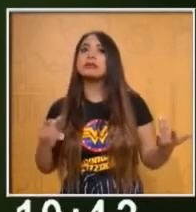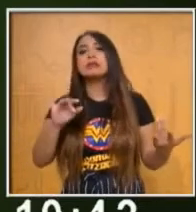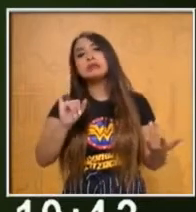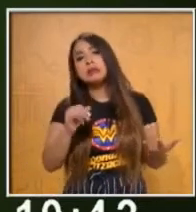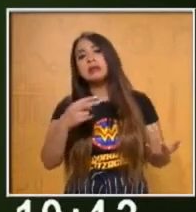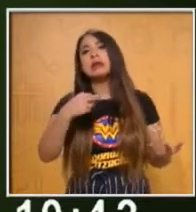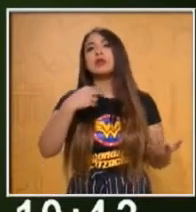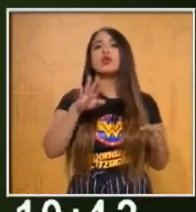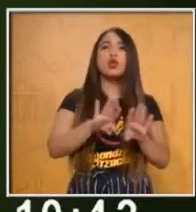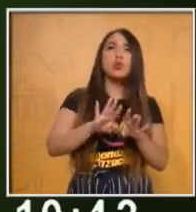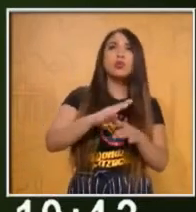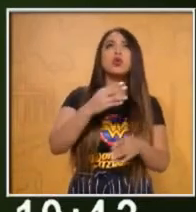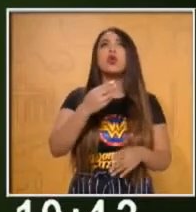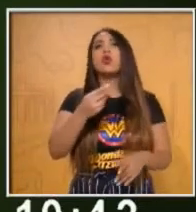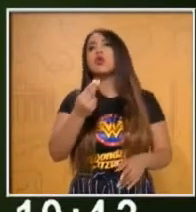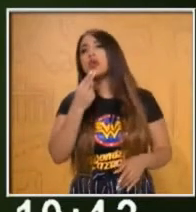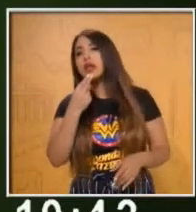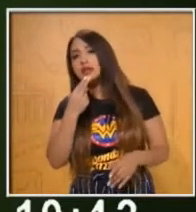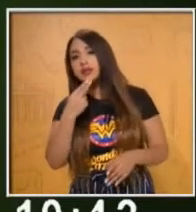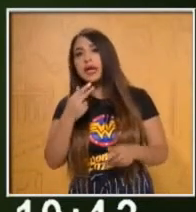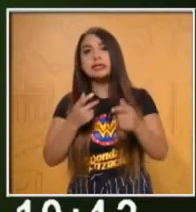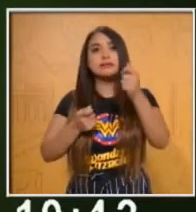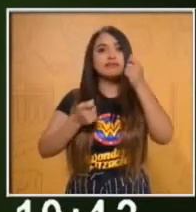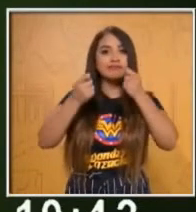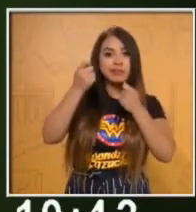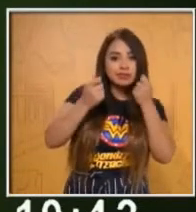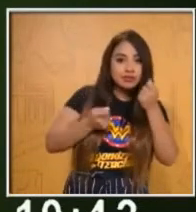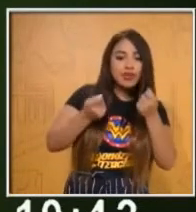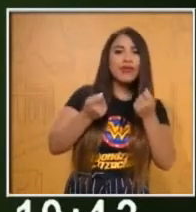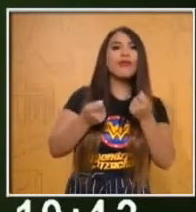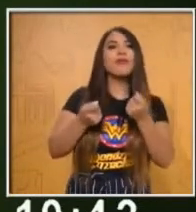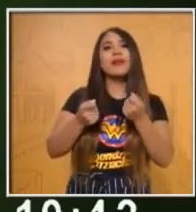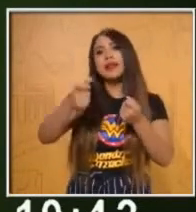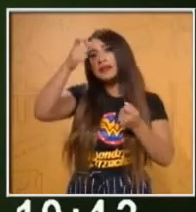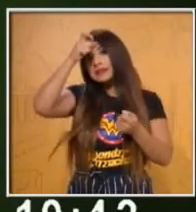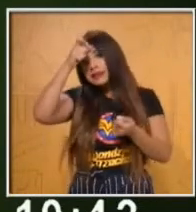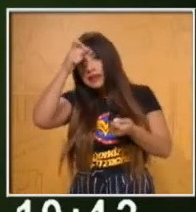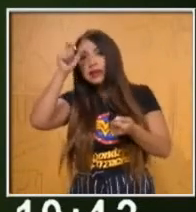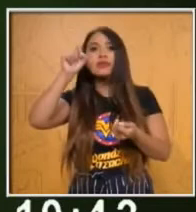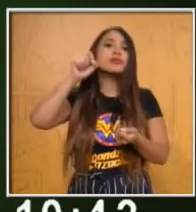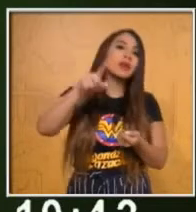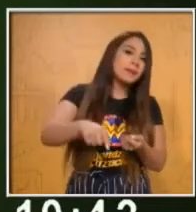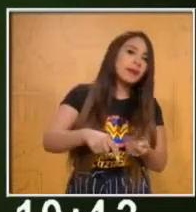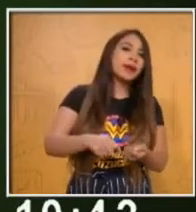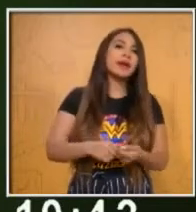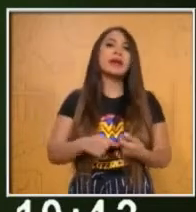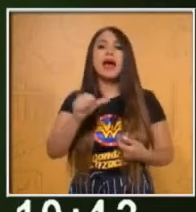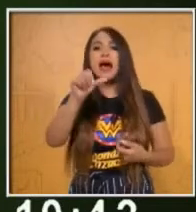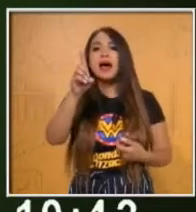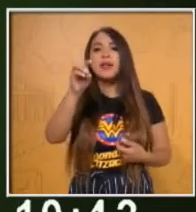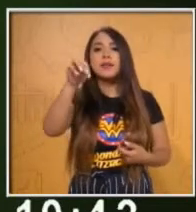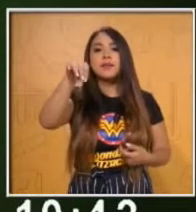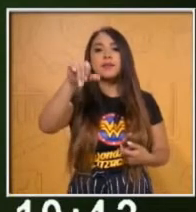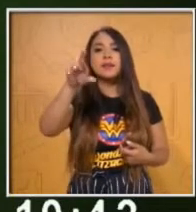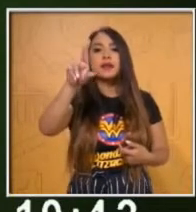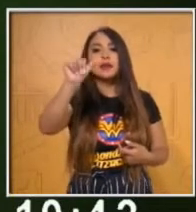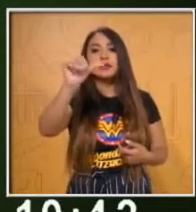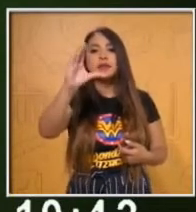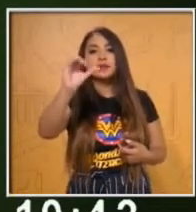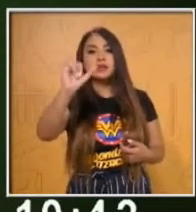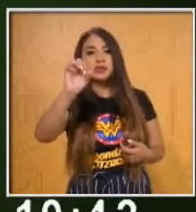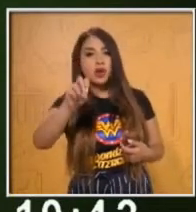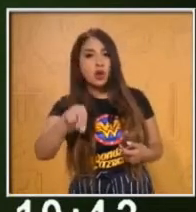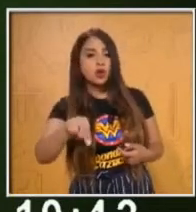la voz, los signos, que son muy importantes, los signos de interrogación y de exclamación, y que aunado a